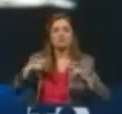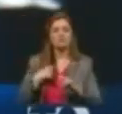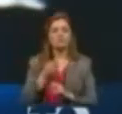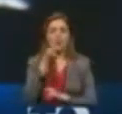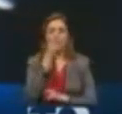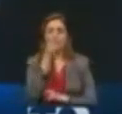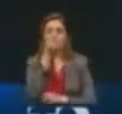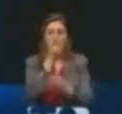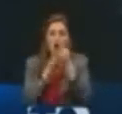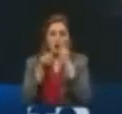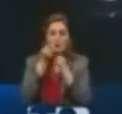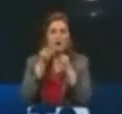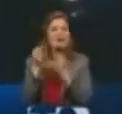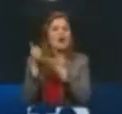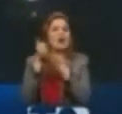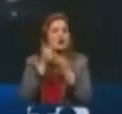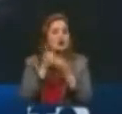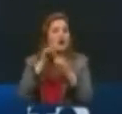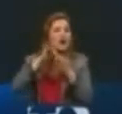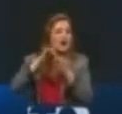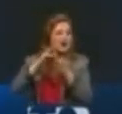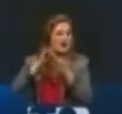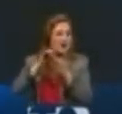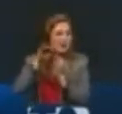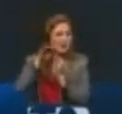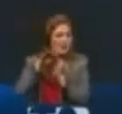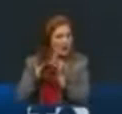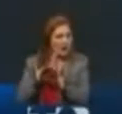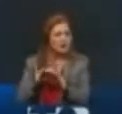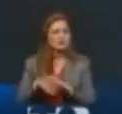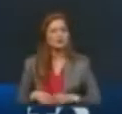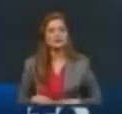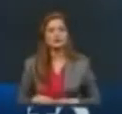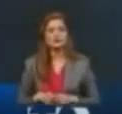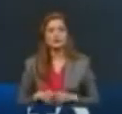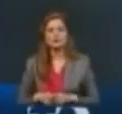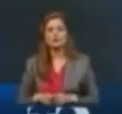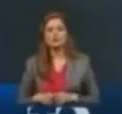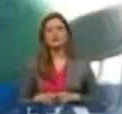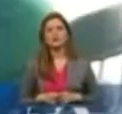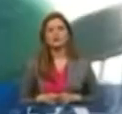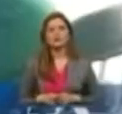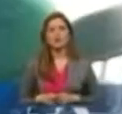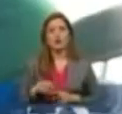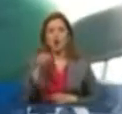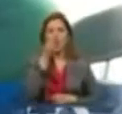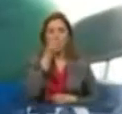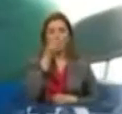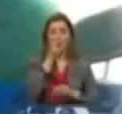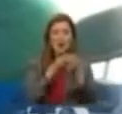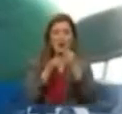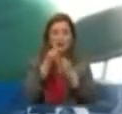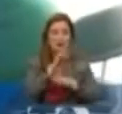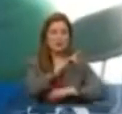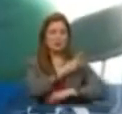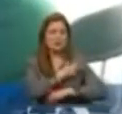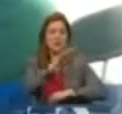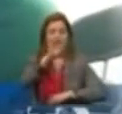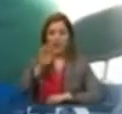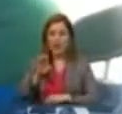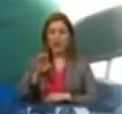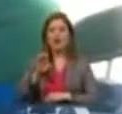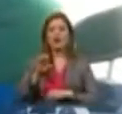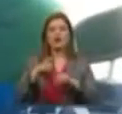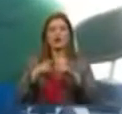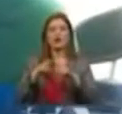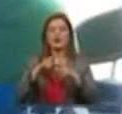suplementos nutricionales pueden reducir el riesgo de desarrollar cataratas. Es así que las dietas con alto contenido en vitamina E,